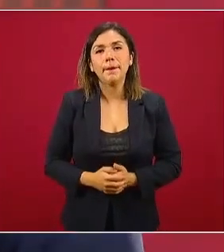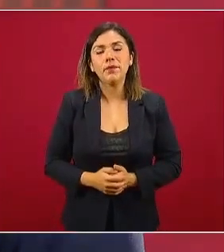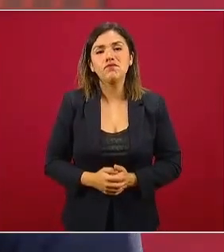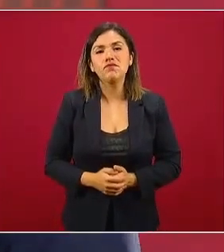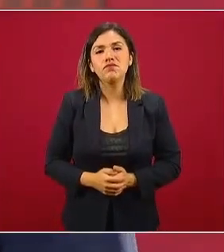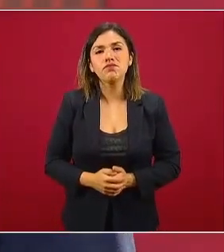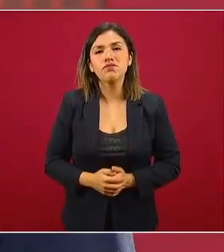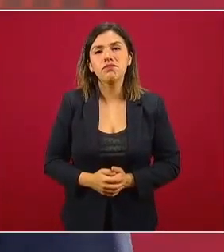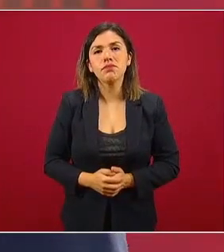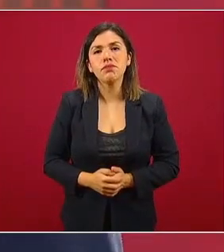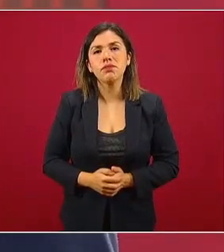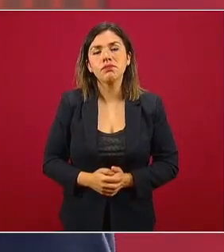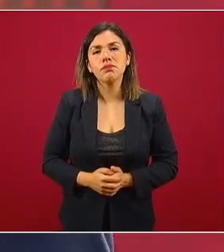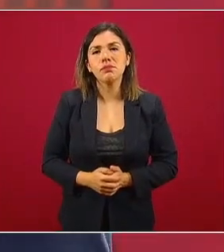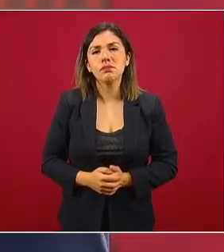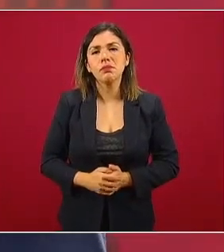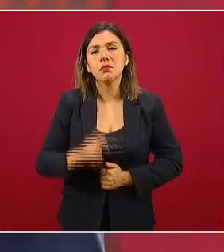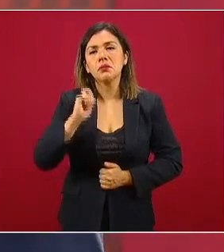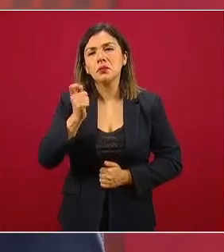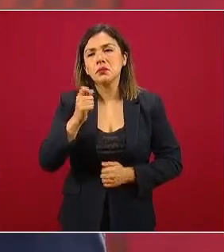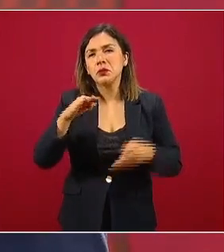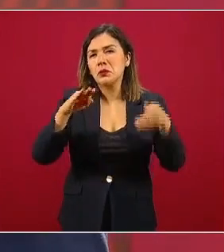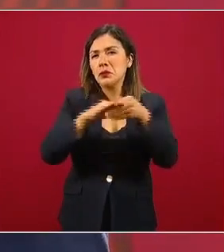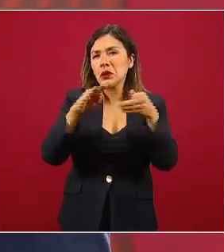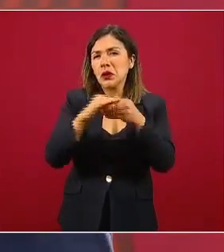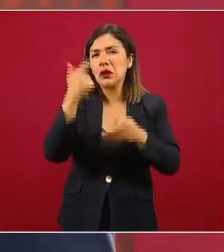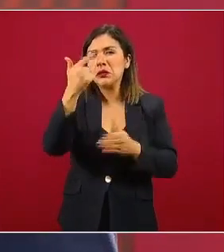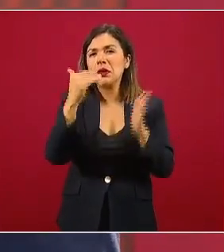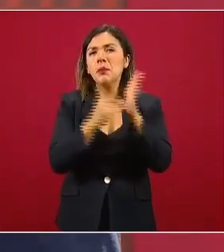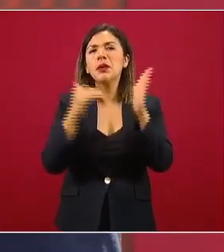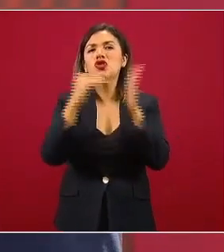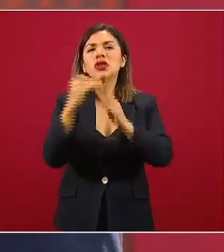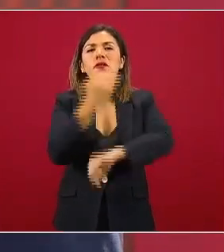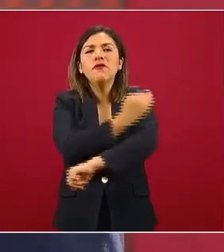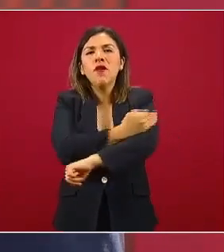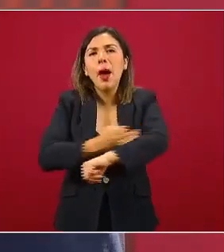que estimamos son 7 millones de familias.